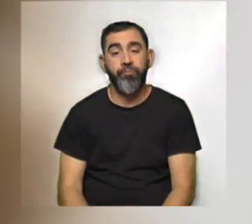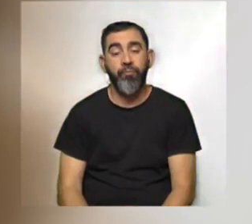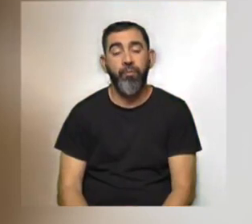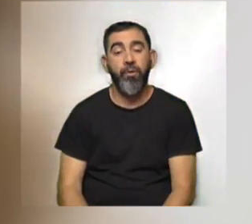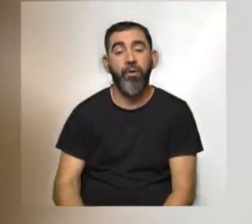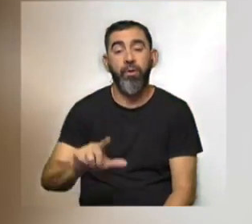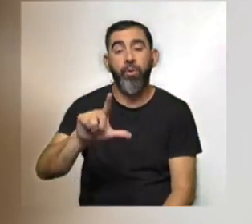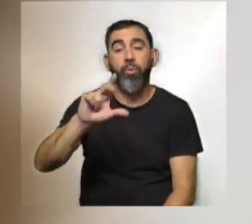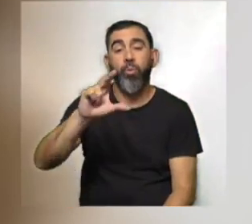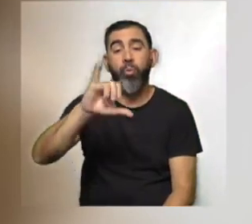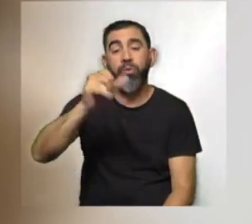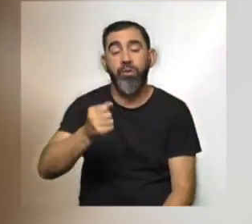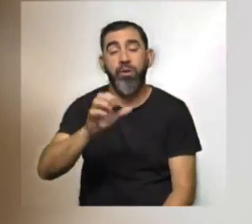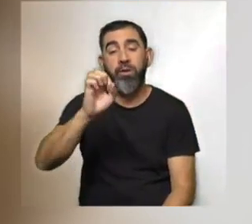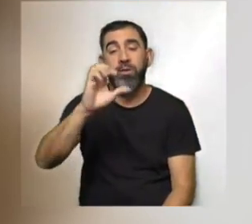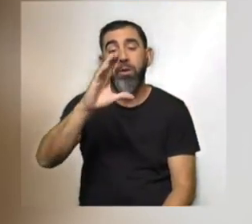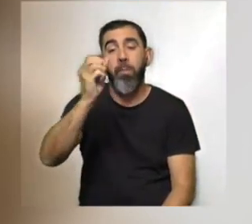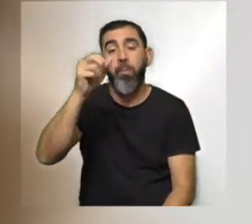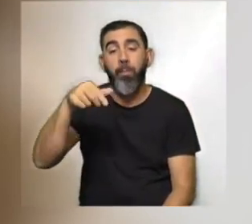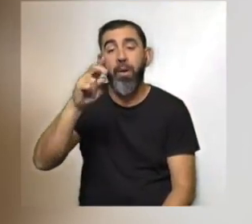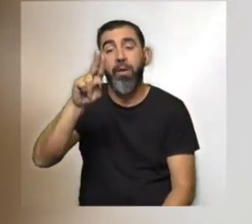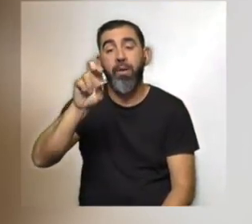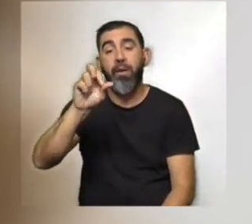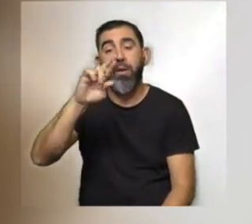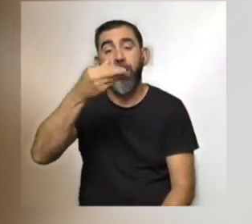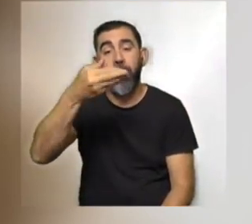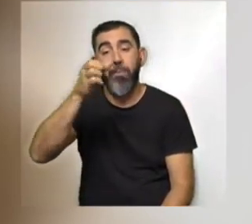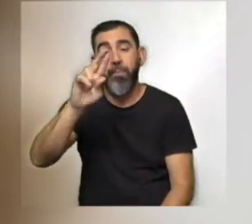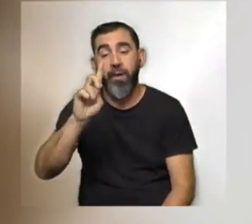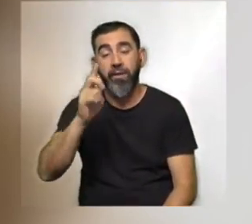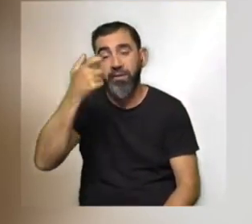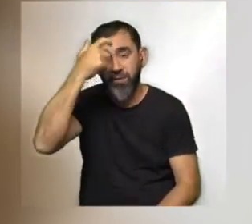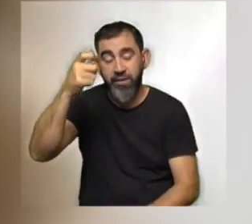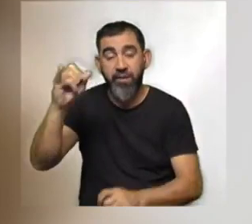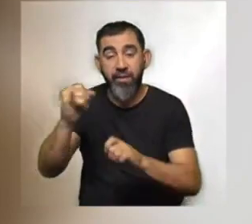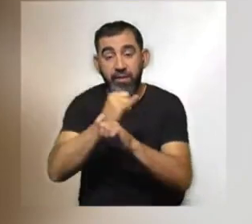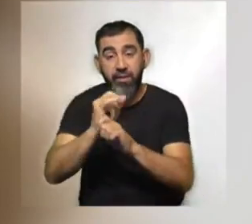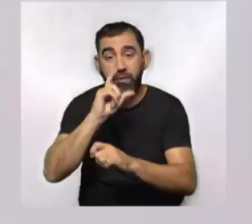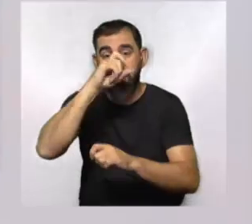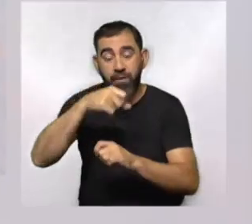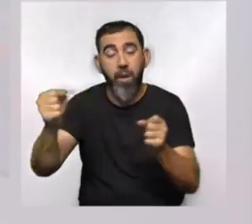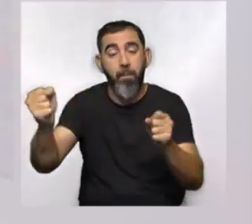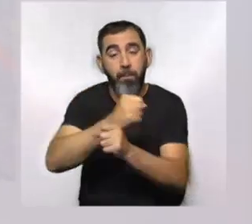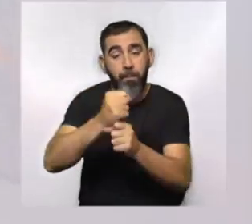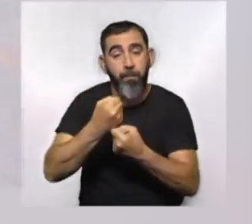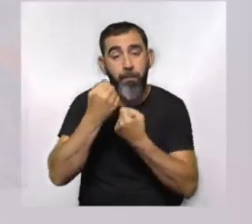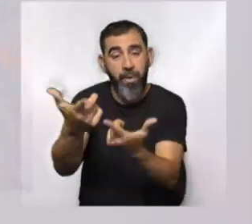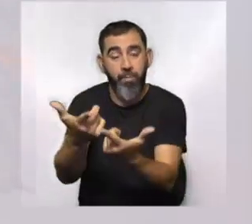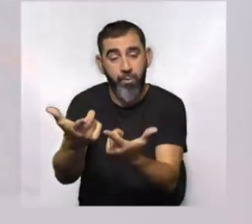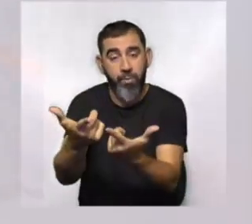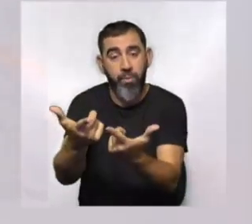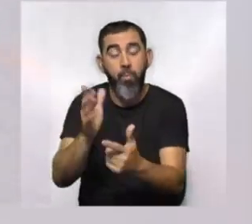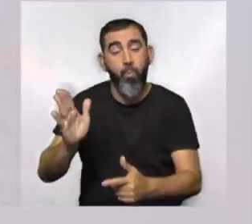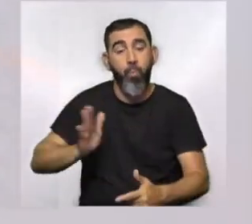Lucía Spangenberg, científica de la Unidad de Bioinformática del Institut Pasteur de Montevideo, recibió el premio Ada Byron a